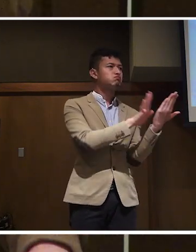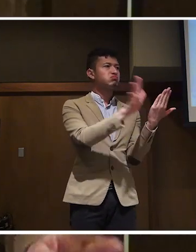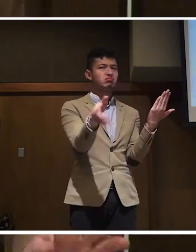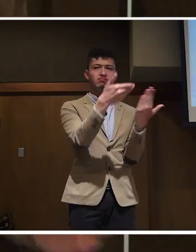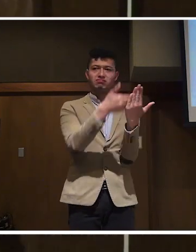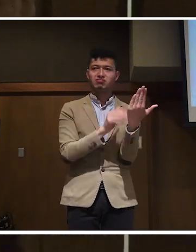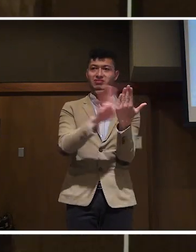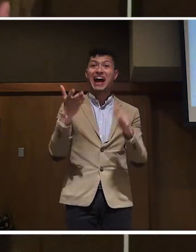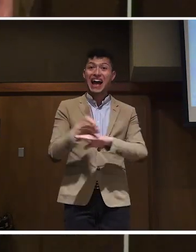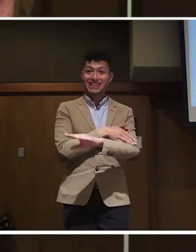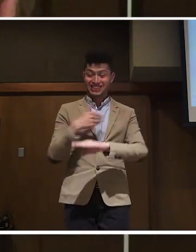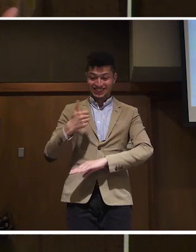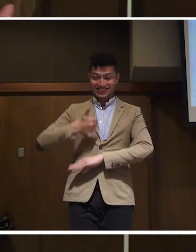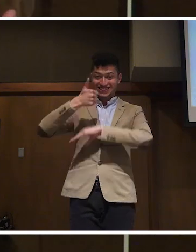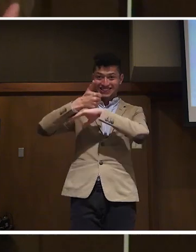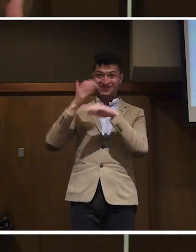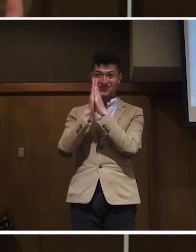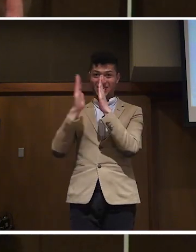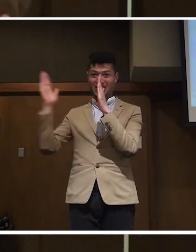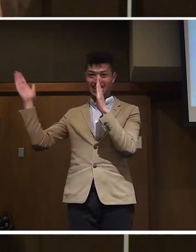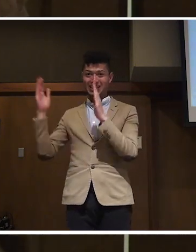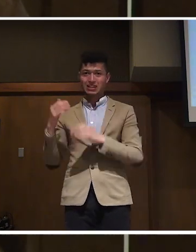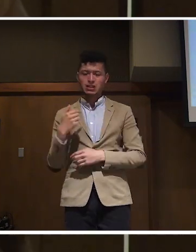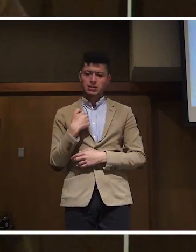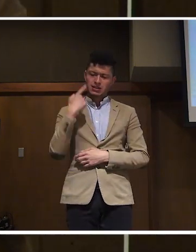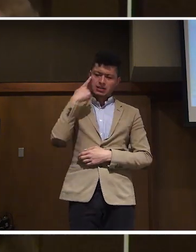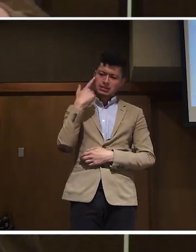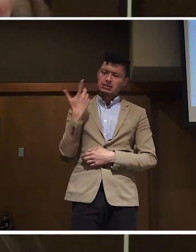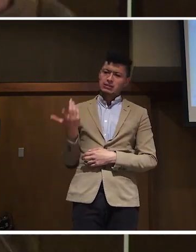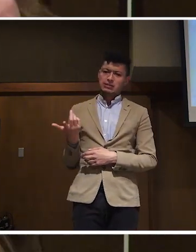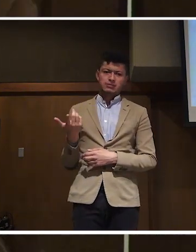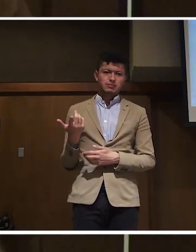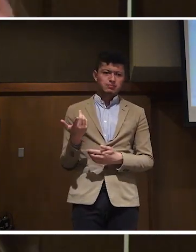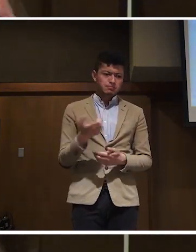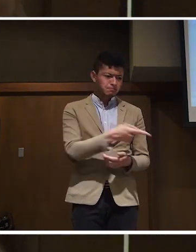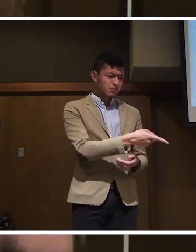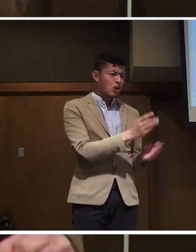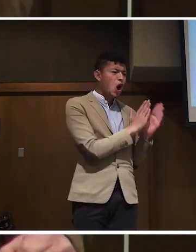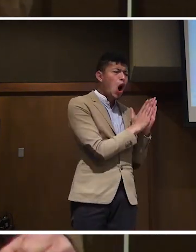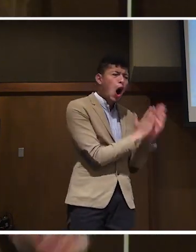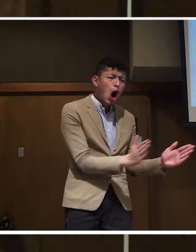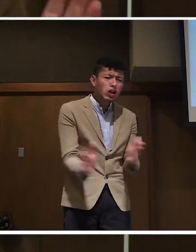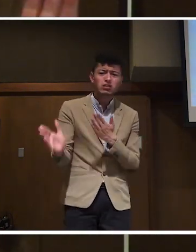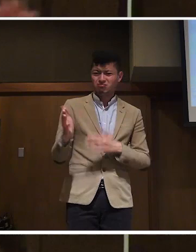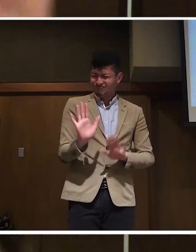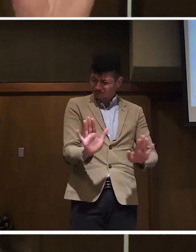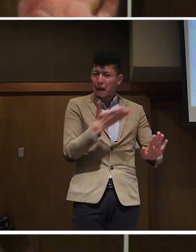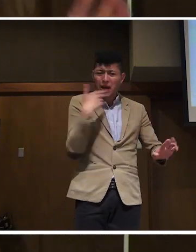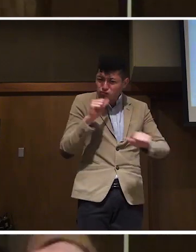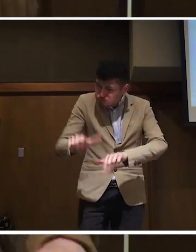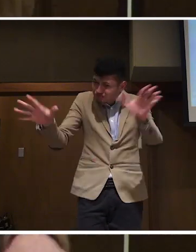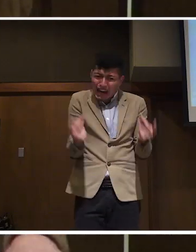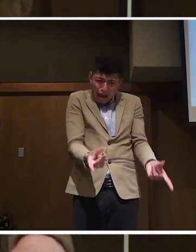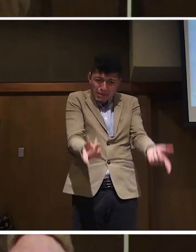la biblioteca decía, pero ustedes están, a veces es más importante tener esto rápido en circulación que hacerlo tan bien. No, lo hacían muy bien, eso